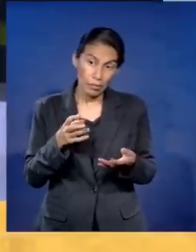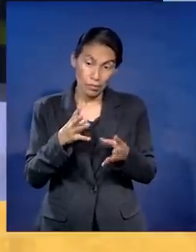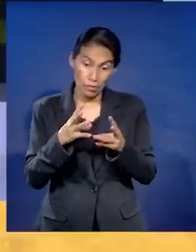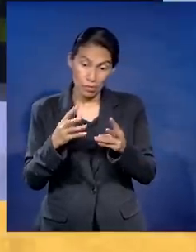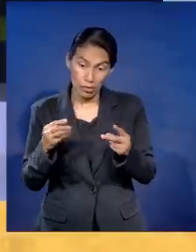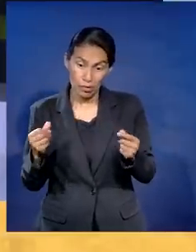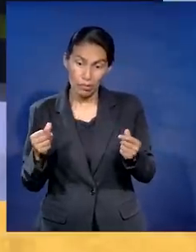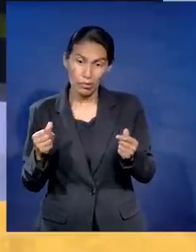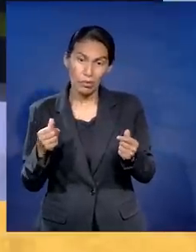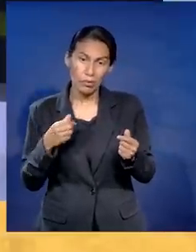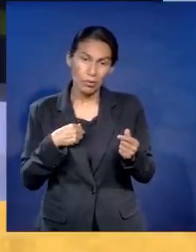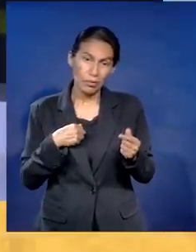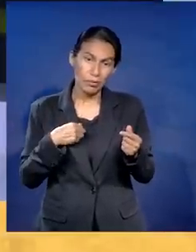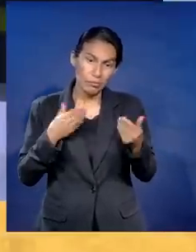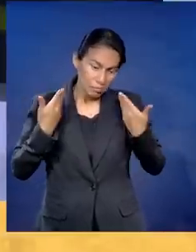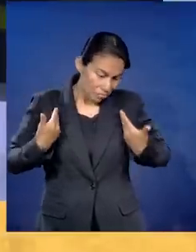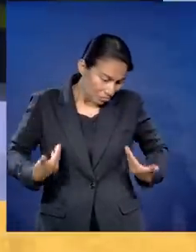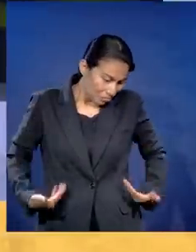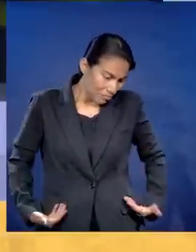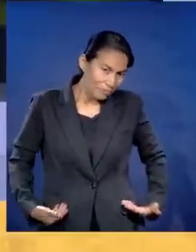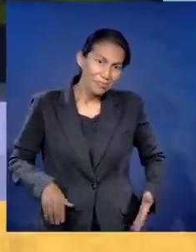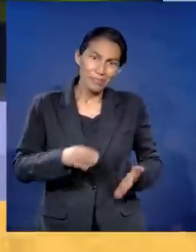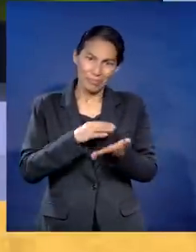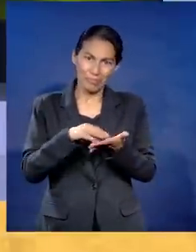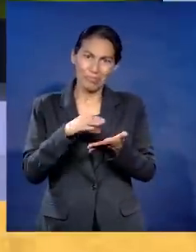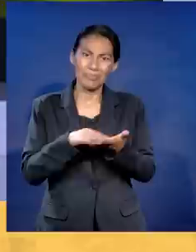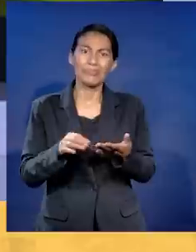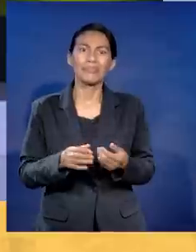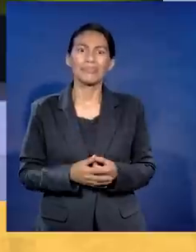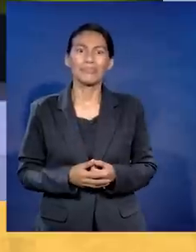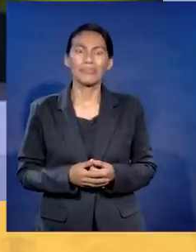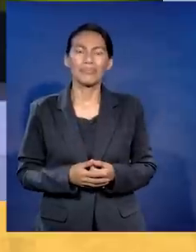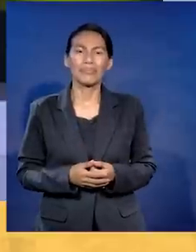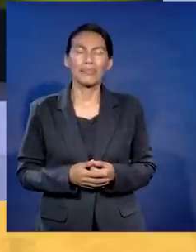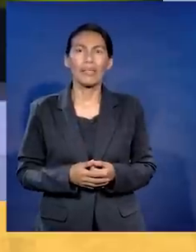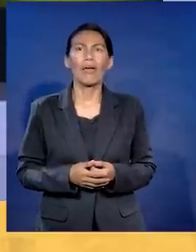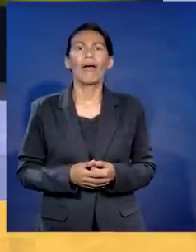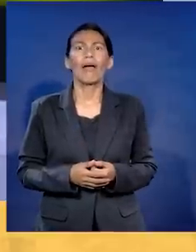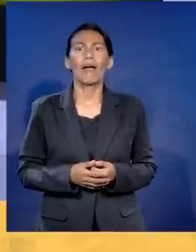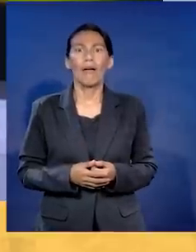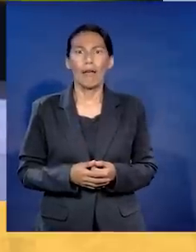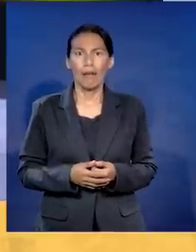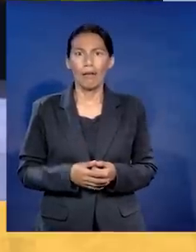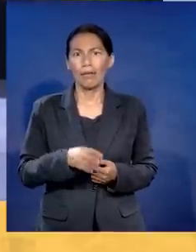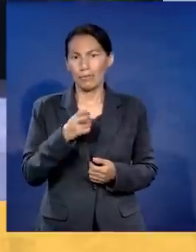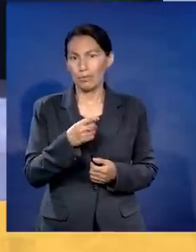la casa. Pero eso que vas a gastar, a lo mejor yo puedo comprarme un vestidito.